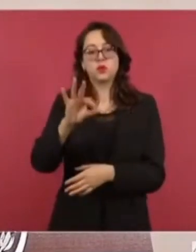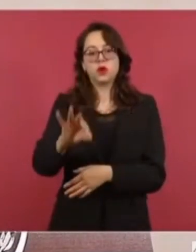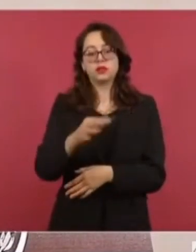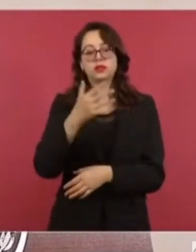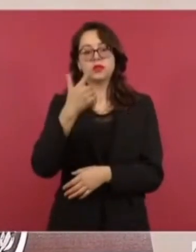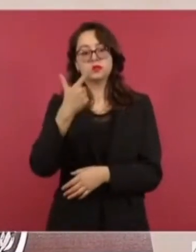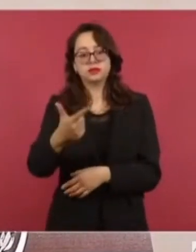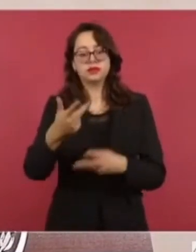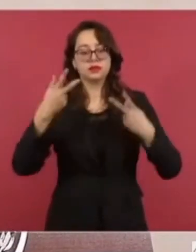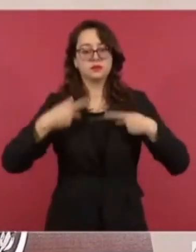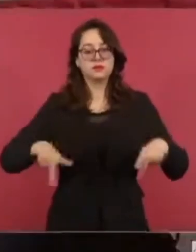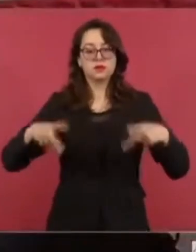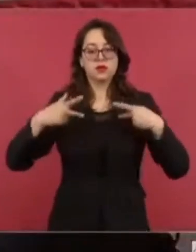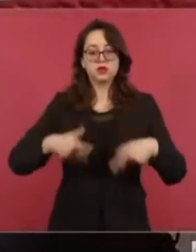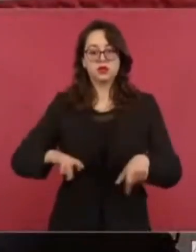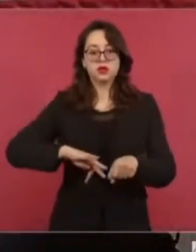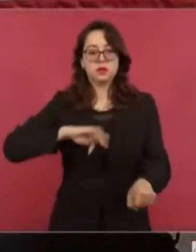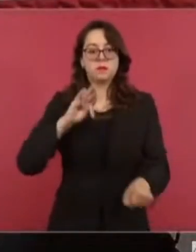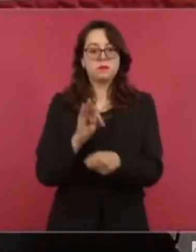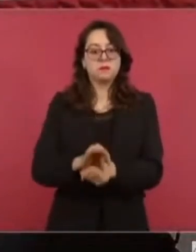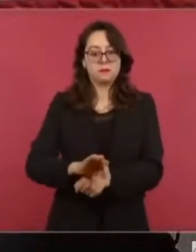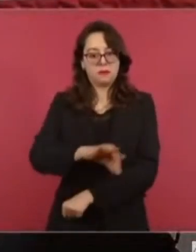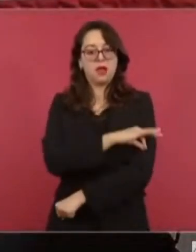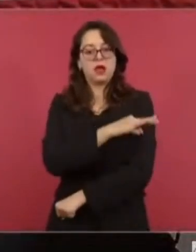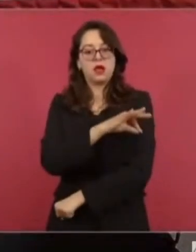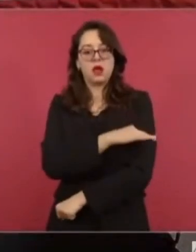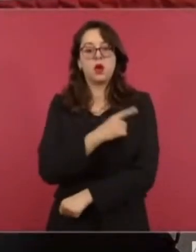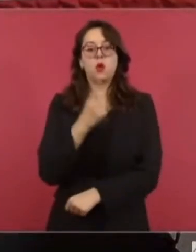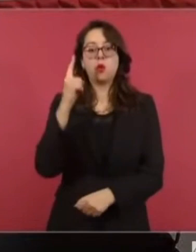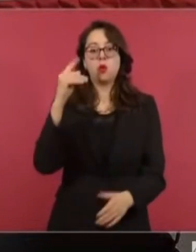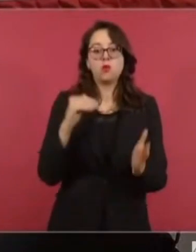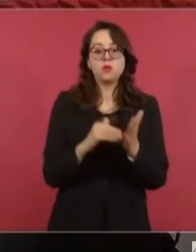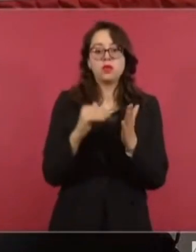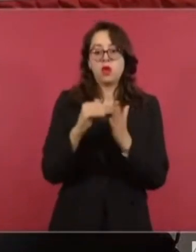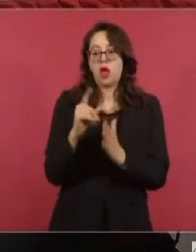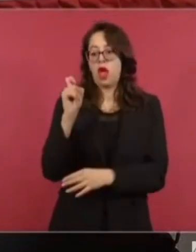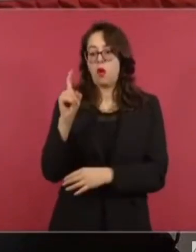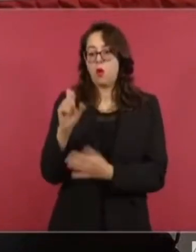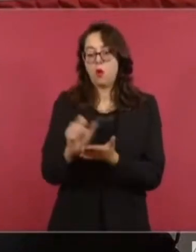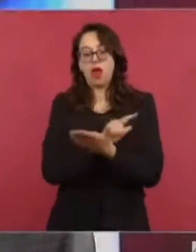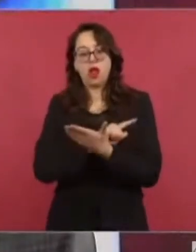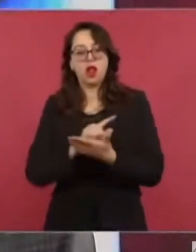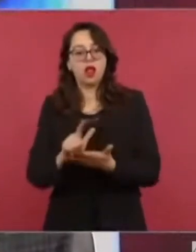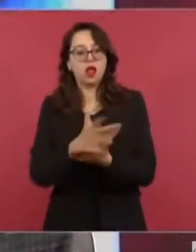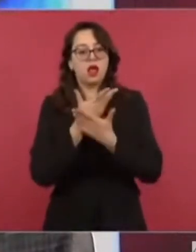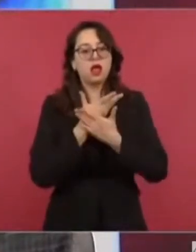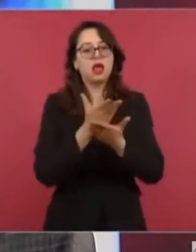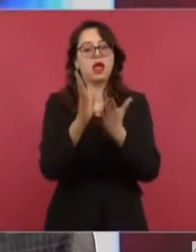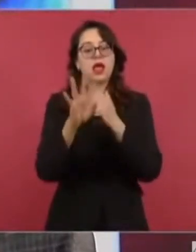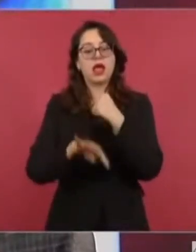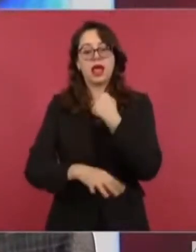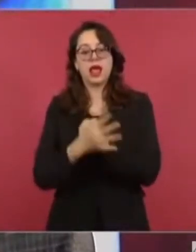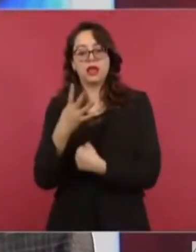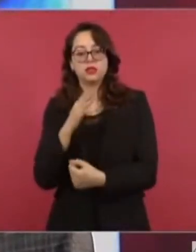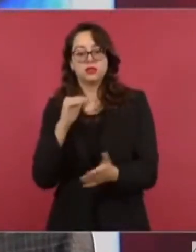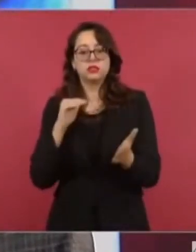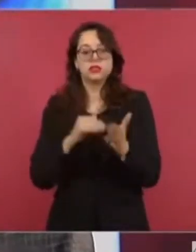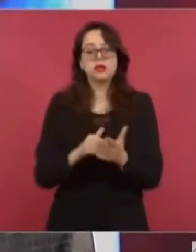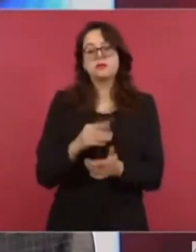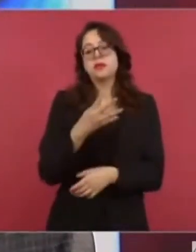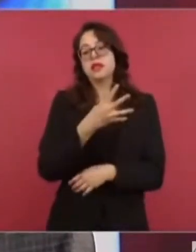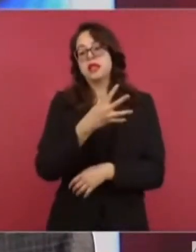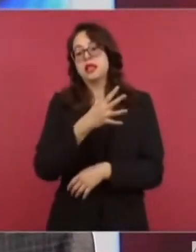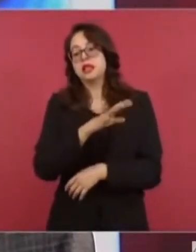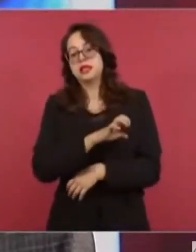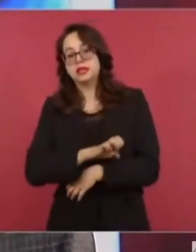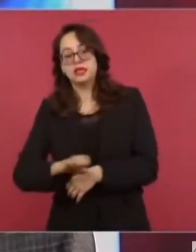62,047 personas ya han sido protegidas y más de 1 millón de agua clorada, 14,500 sobres de vida suero oral